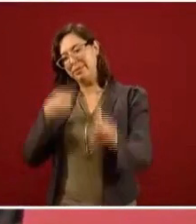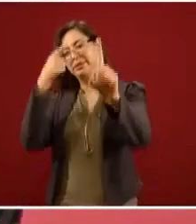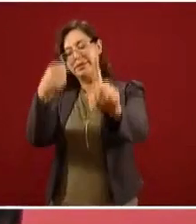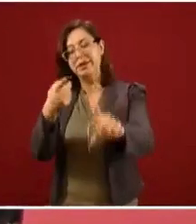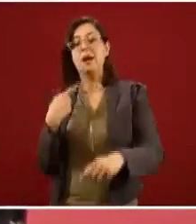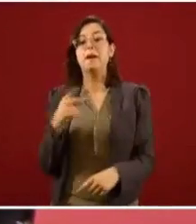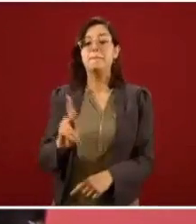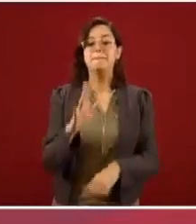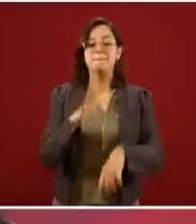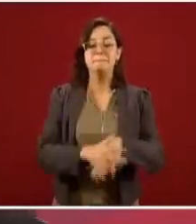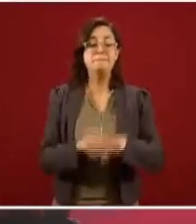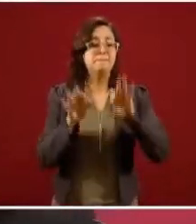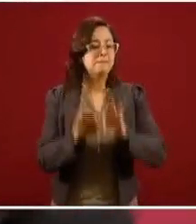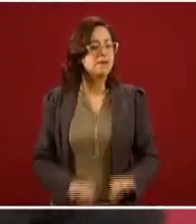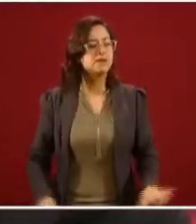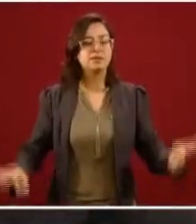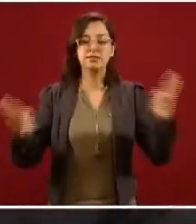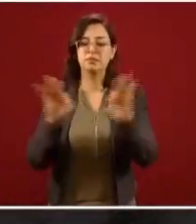nos importa mucho